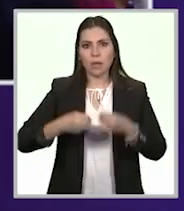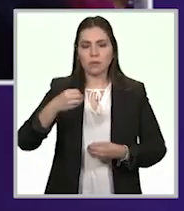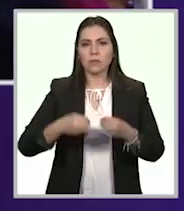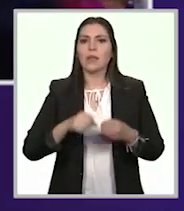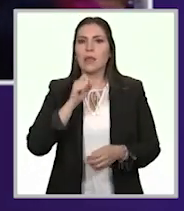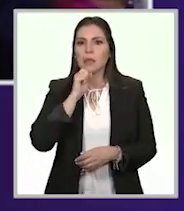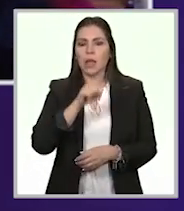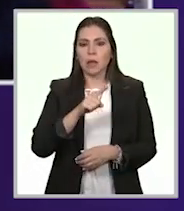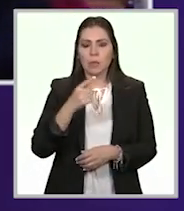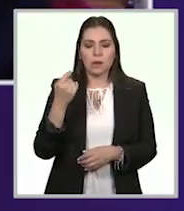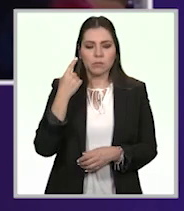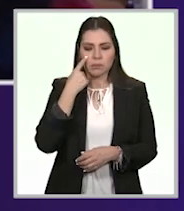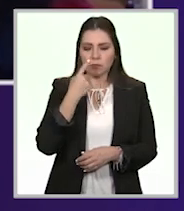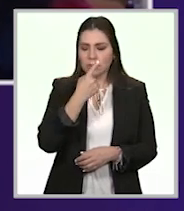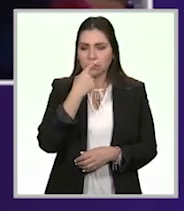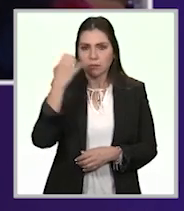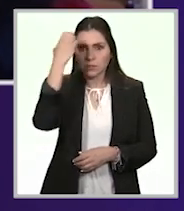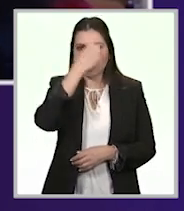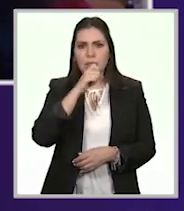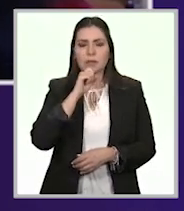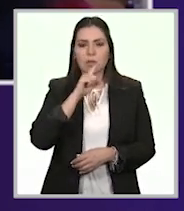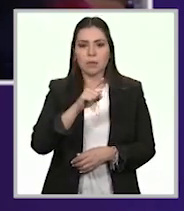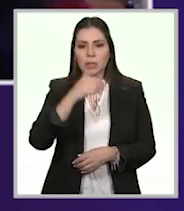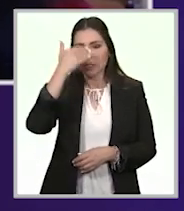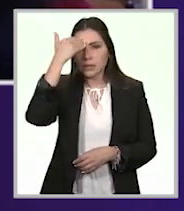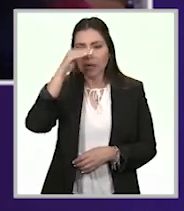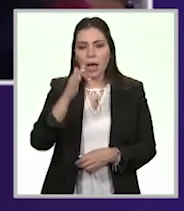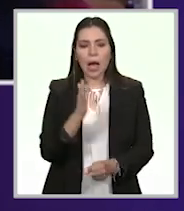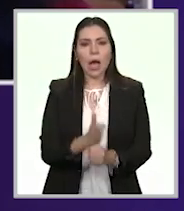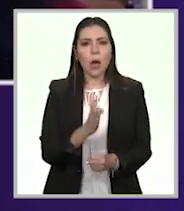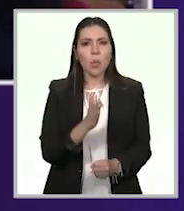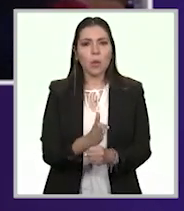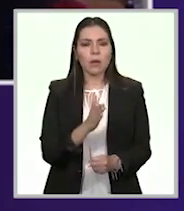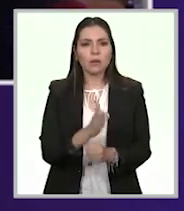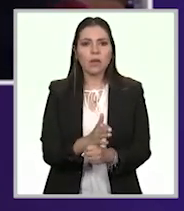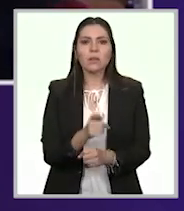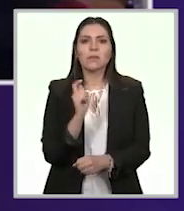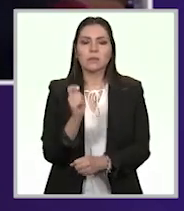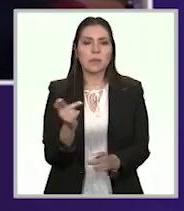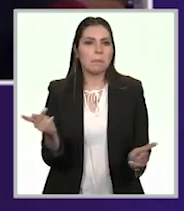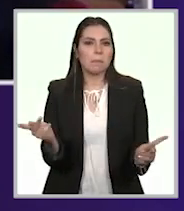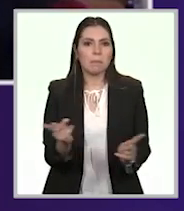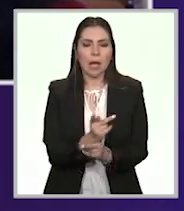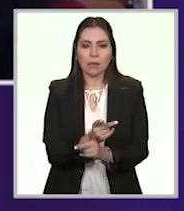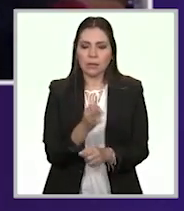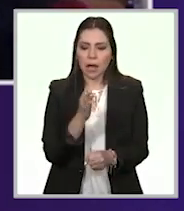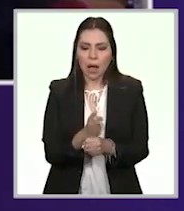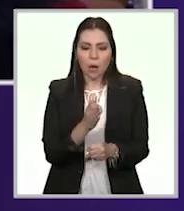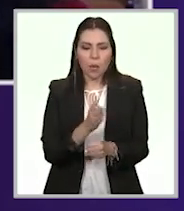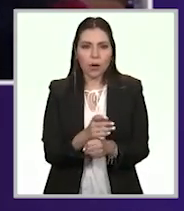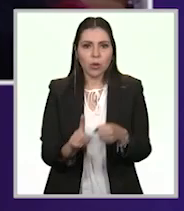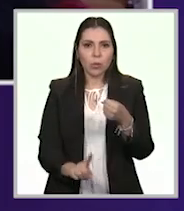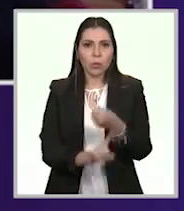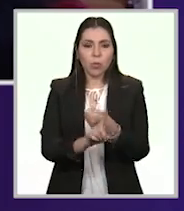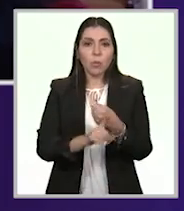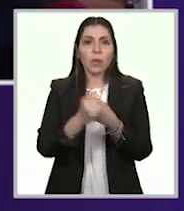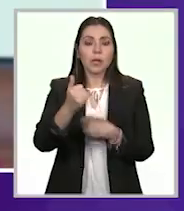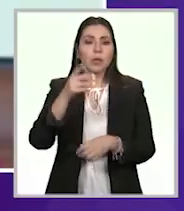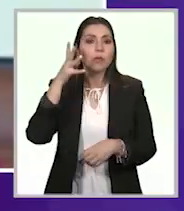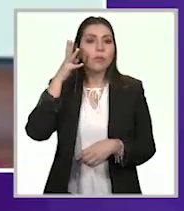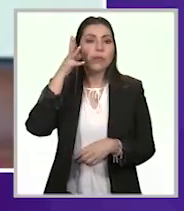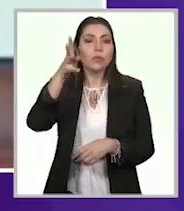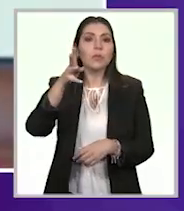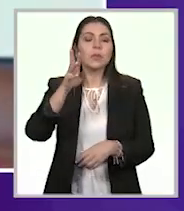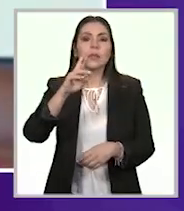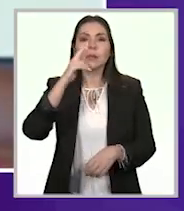magistrado, pero también con una responsabilidad respecto de lo que está ocurriendo en el momento actual y con una